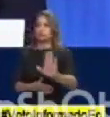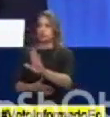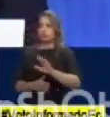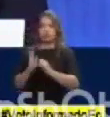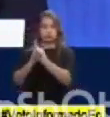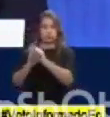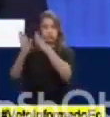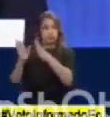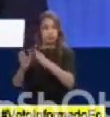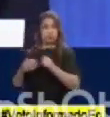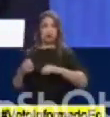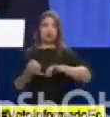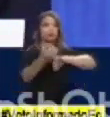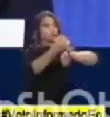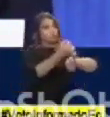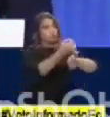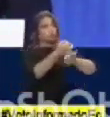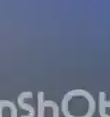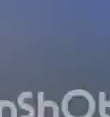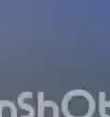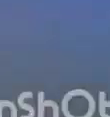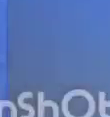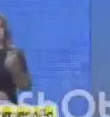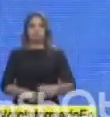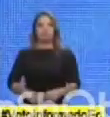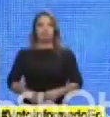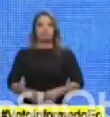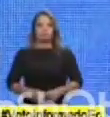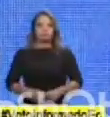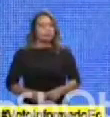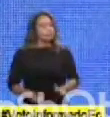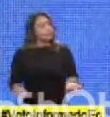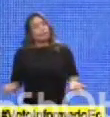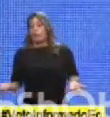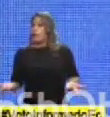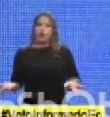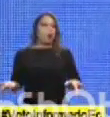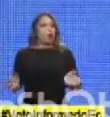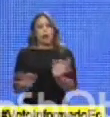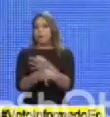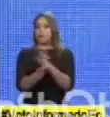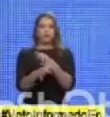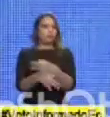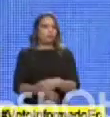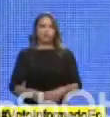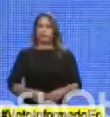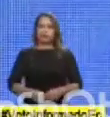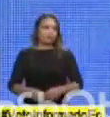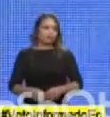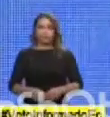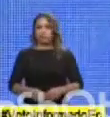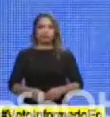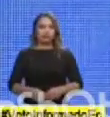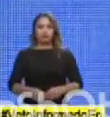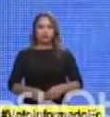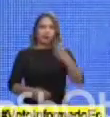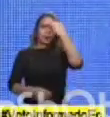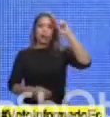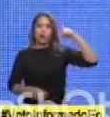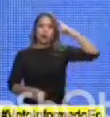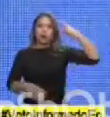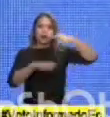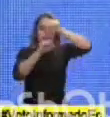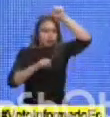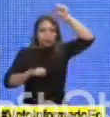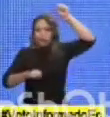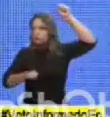dependen del ejecutivo no solo las gobernaciones no ha funcionado porque ha habido un gobierno que desconoce la realidad del territorio hay